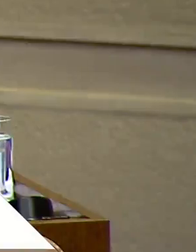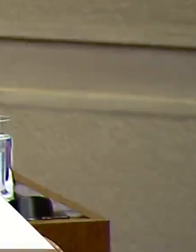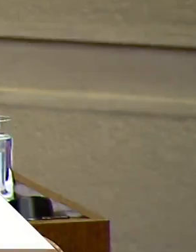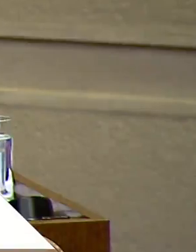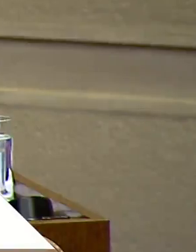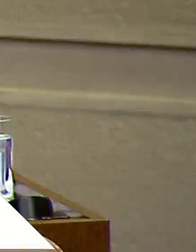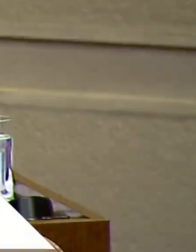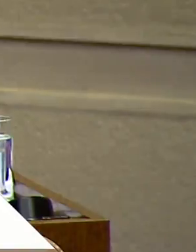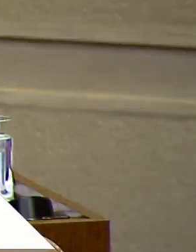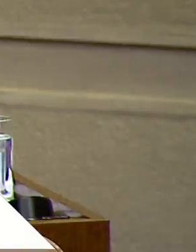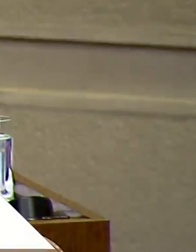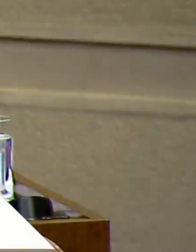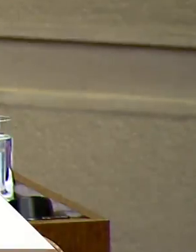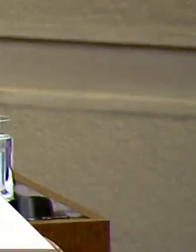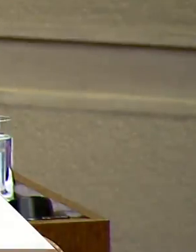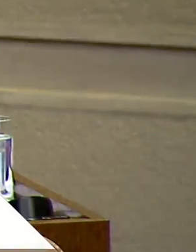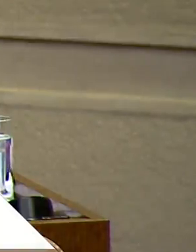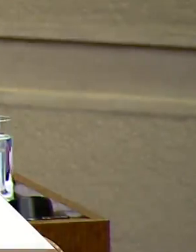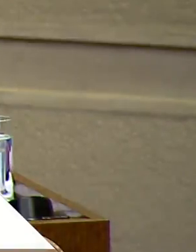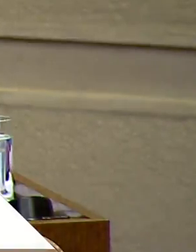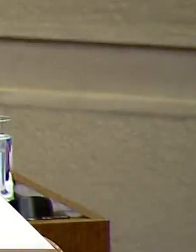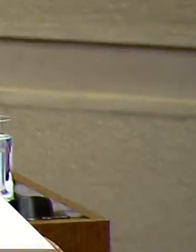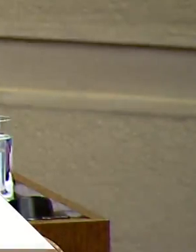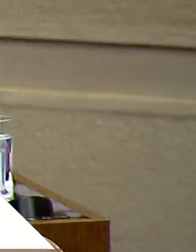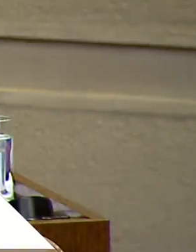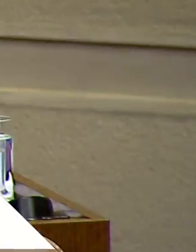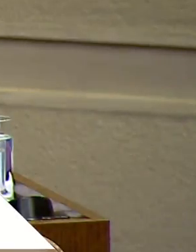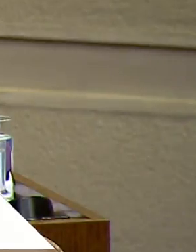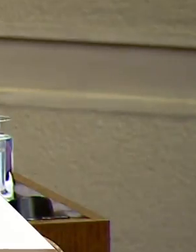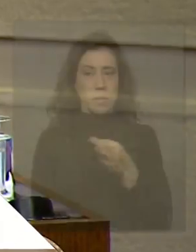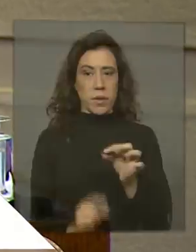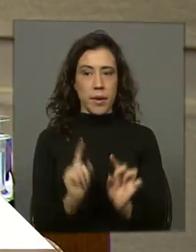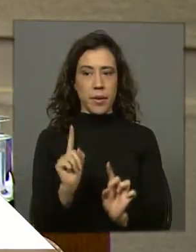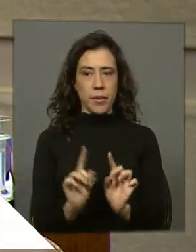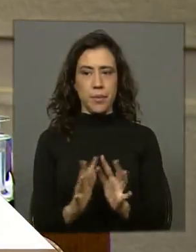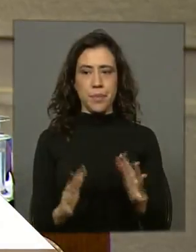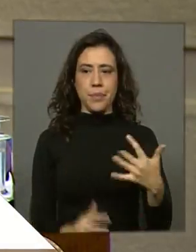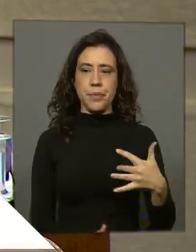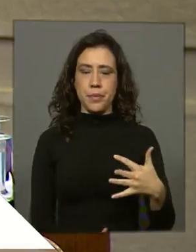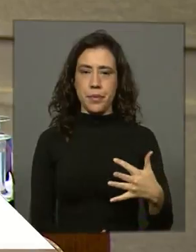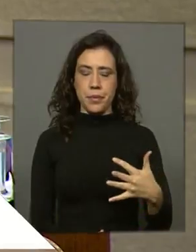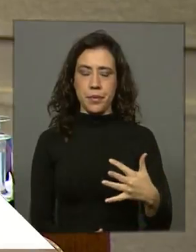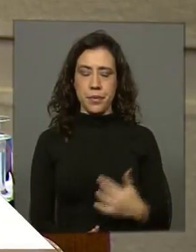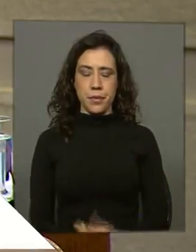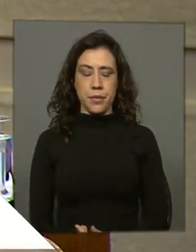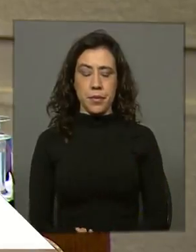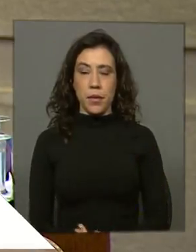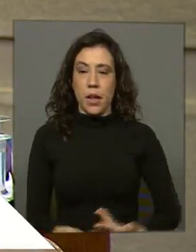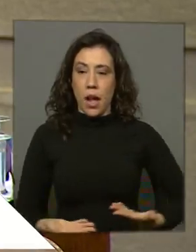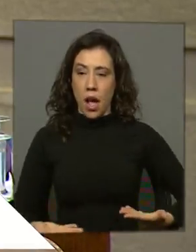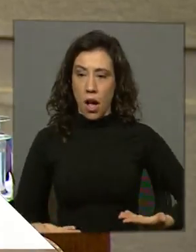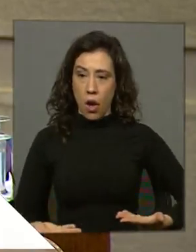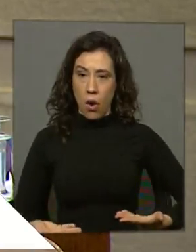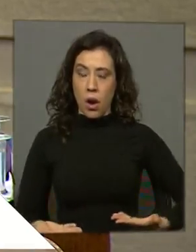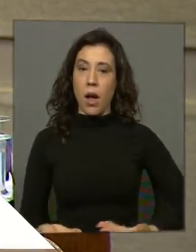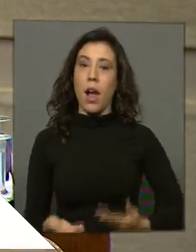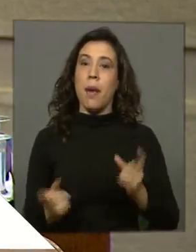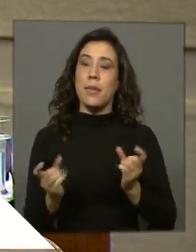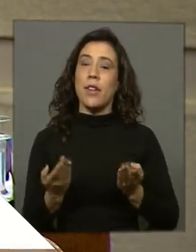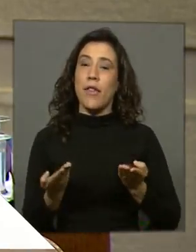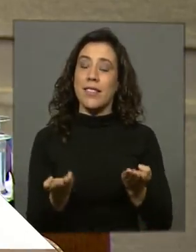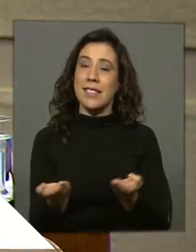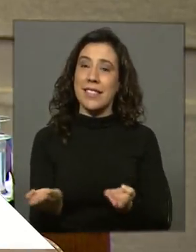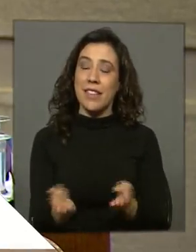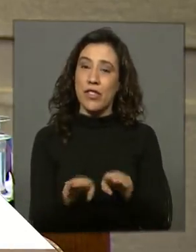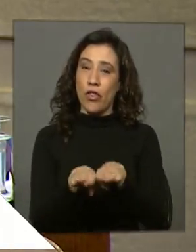alguna manera y yo creo que esta ley corrige quisiera destacar algunos de los más importantes actualmente el proveedor de servicio de